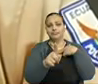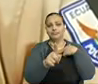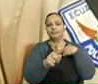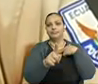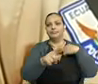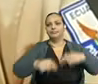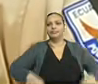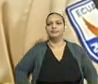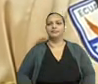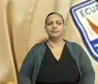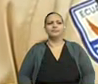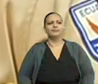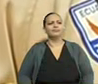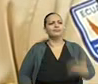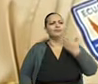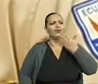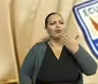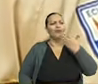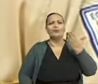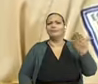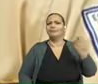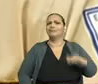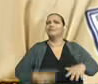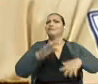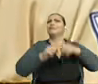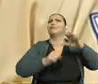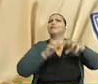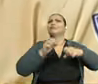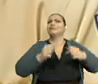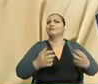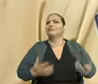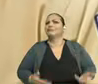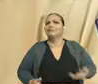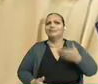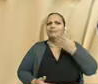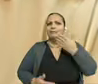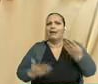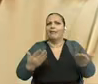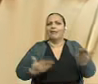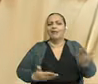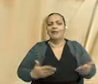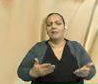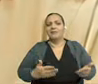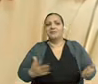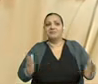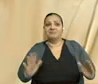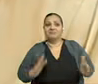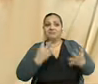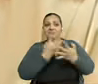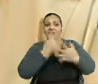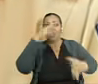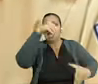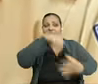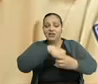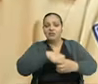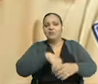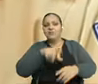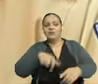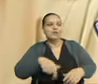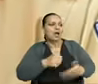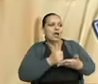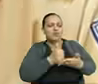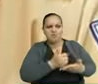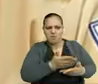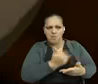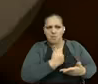pudieron facilitar? Estamos averiguando si algo de pronto tuvo la complicidad de alguna otra persona al interior del 120. Son cosas importantes que no pueden